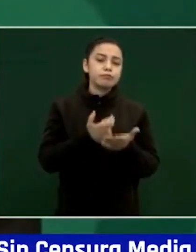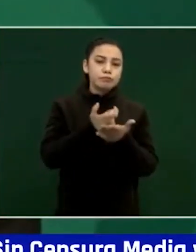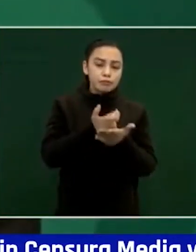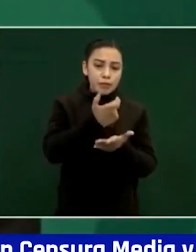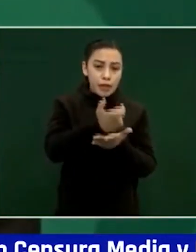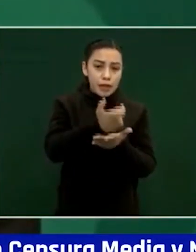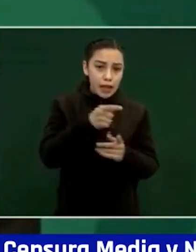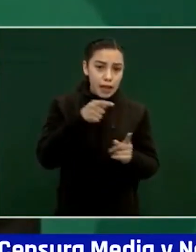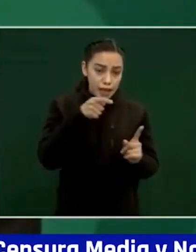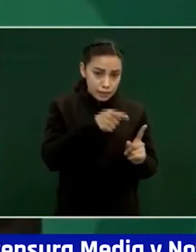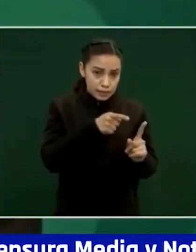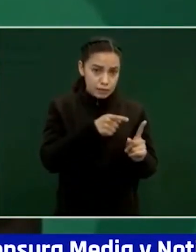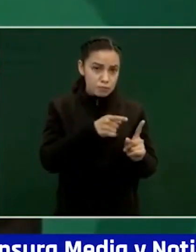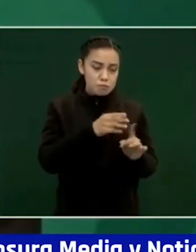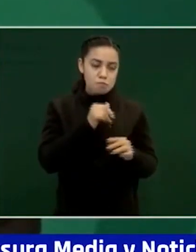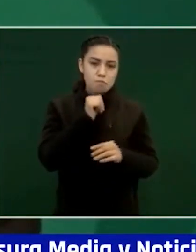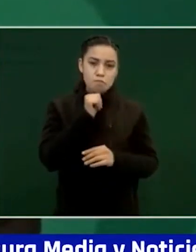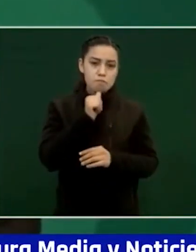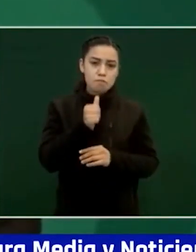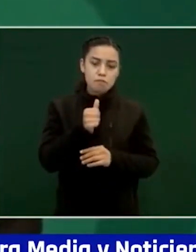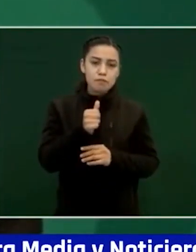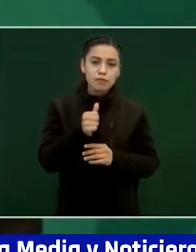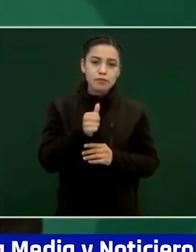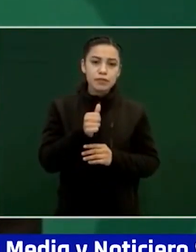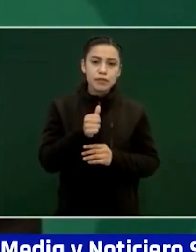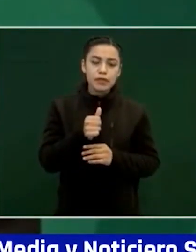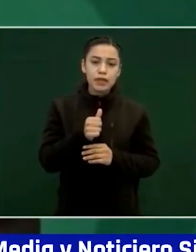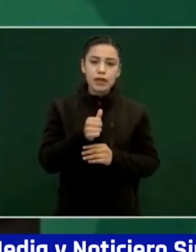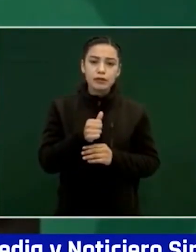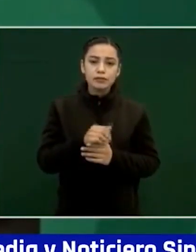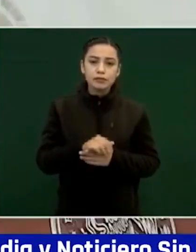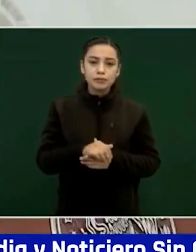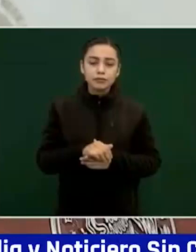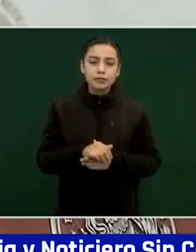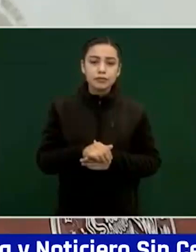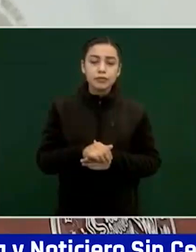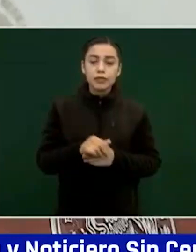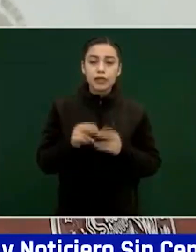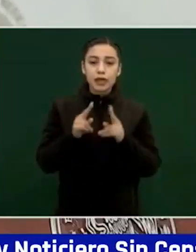Nosotros no maiceamos a nadie,